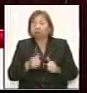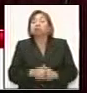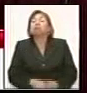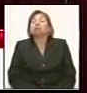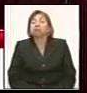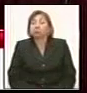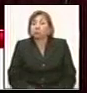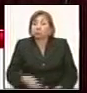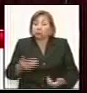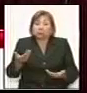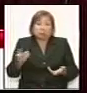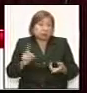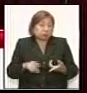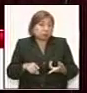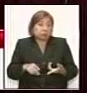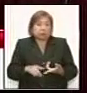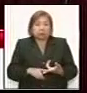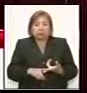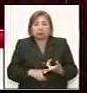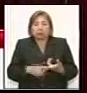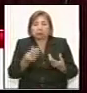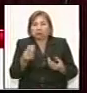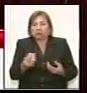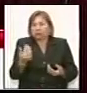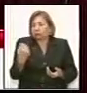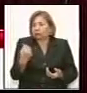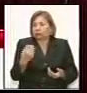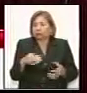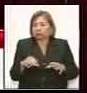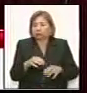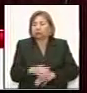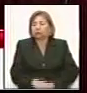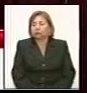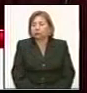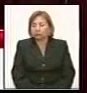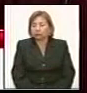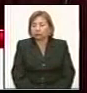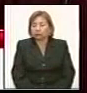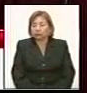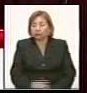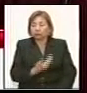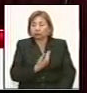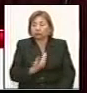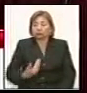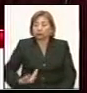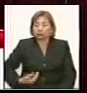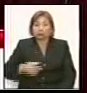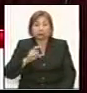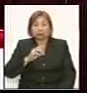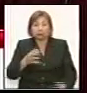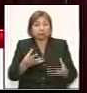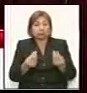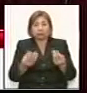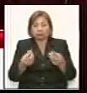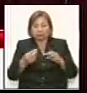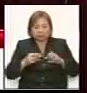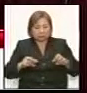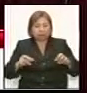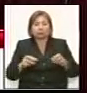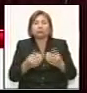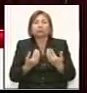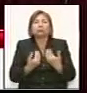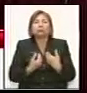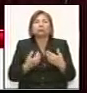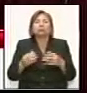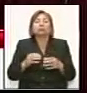lo menos hasta hace poco ha funcionado. Un gobierno sin mayoría en el Parlamento ha funcionado porque tenía